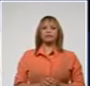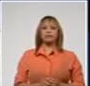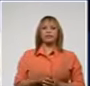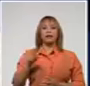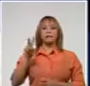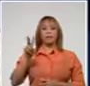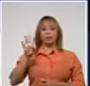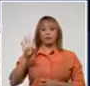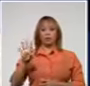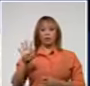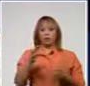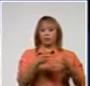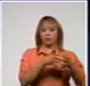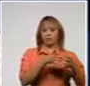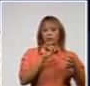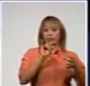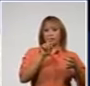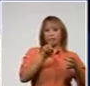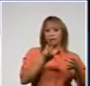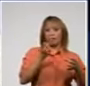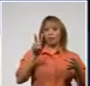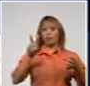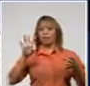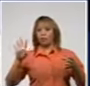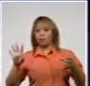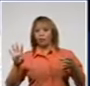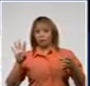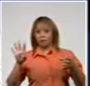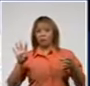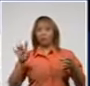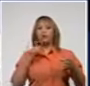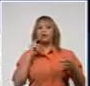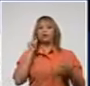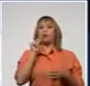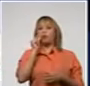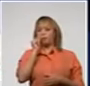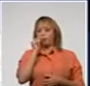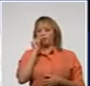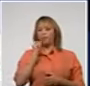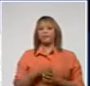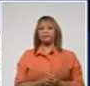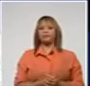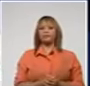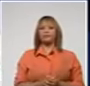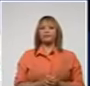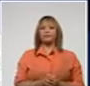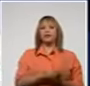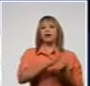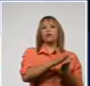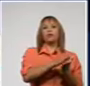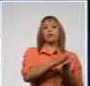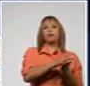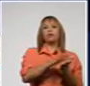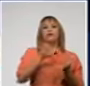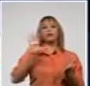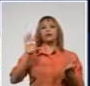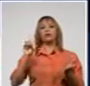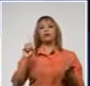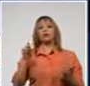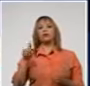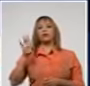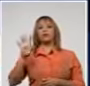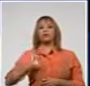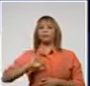24 de los 61 casos son del sexo masculino y ya en el acumulado es el